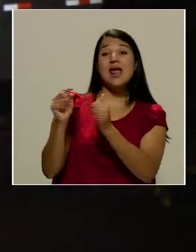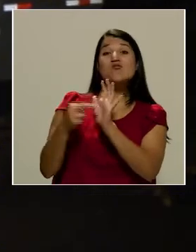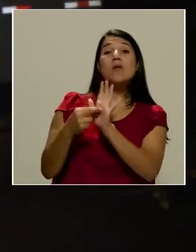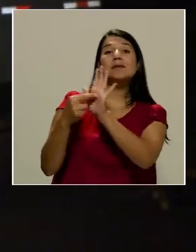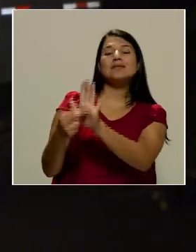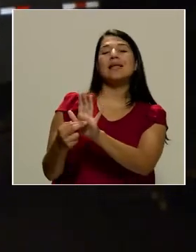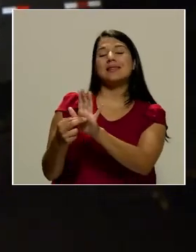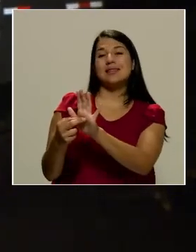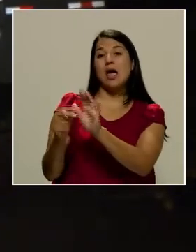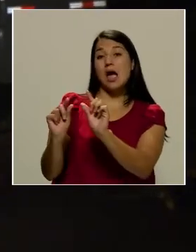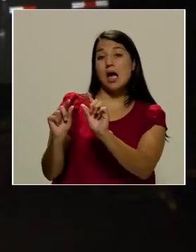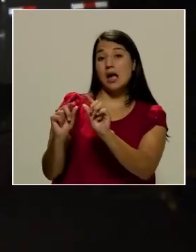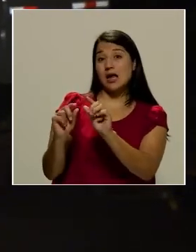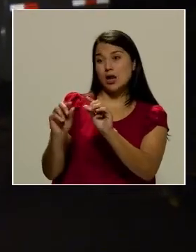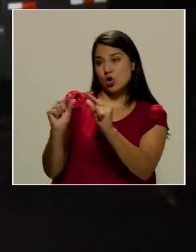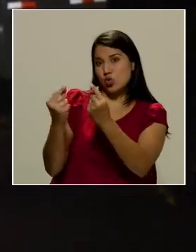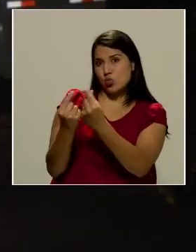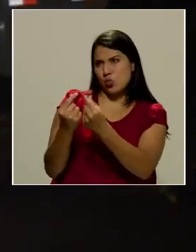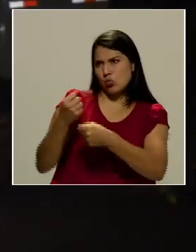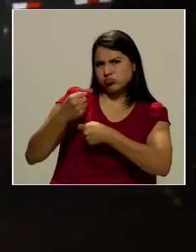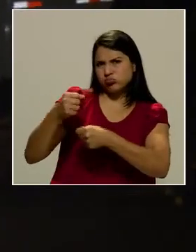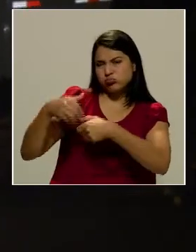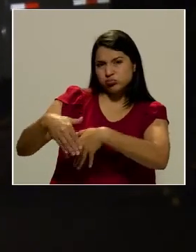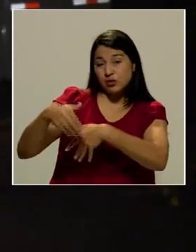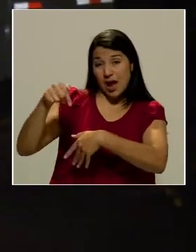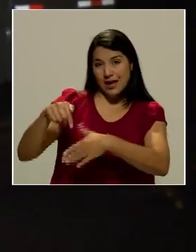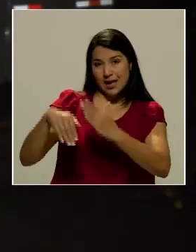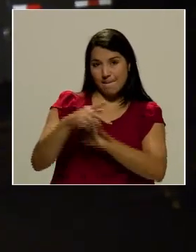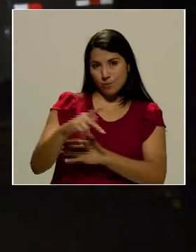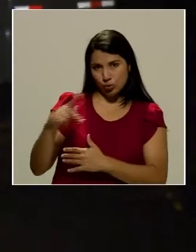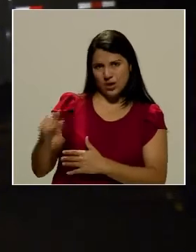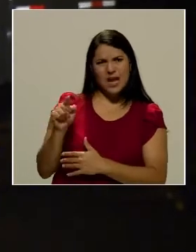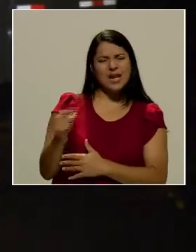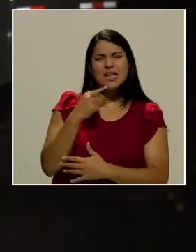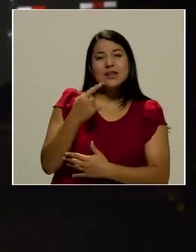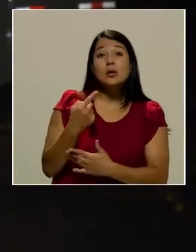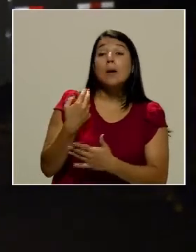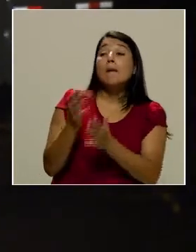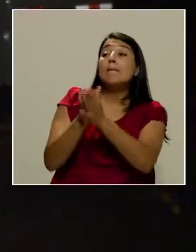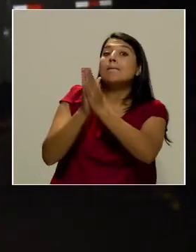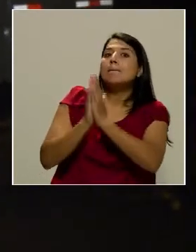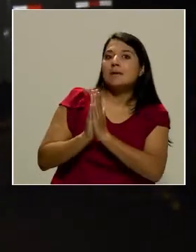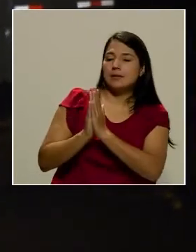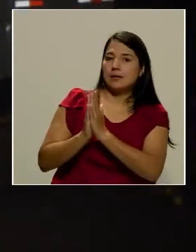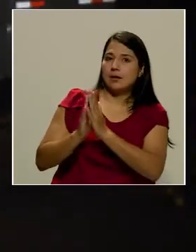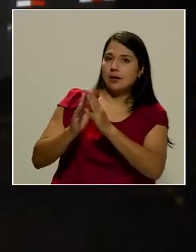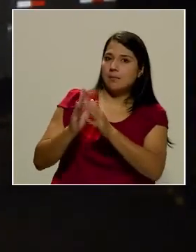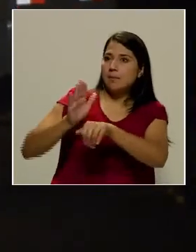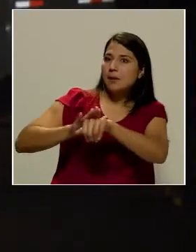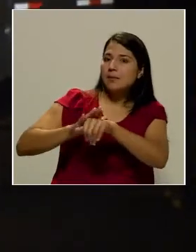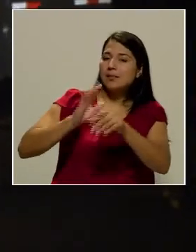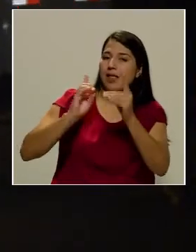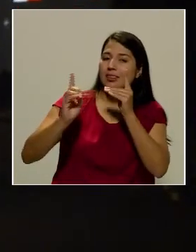movimiento específicamente en Punta Arenas. Él nos decía que lo que están solicitando es que se abra la mesa de diálogo sobre el